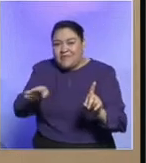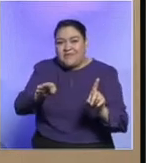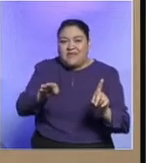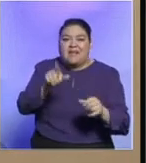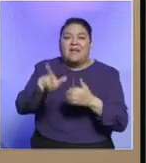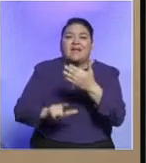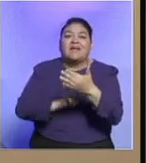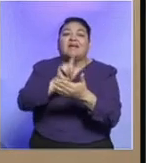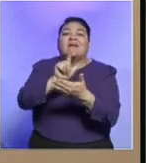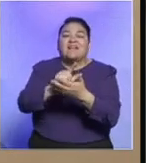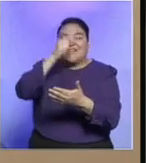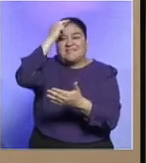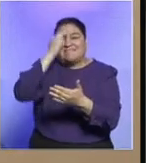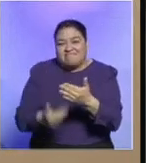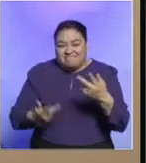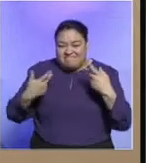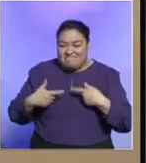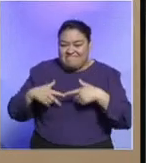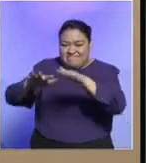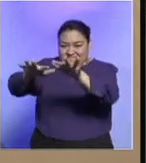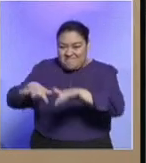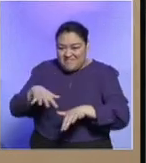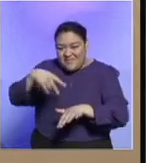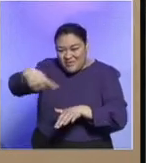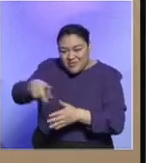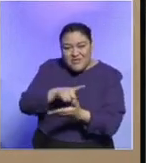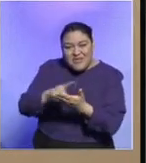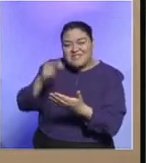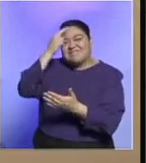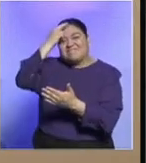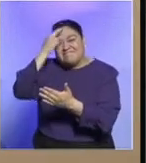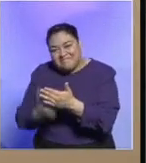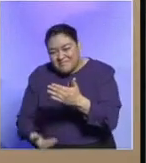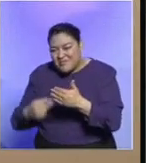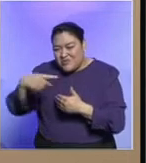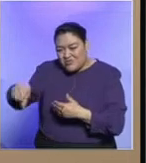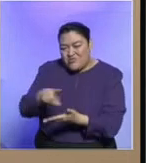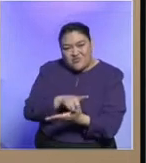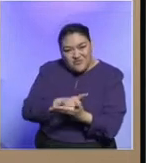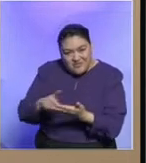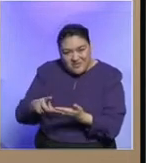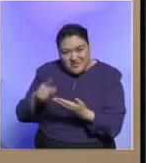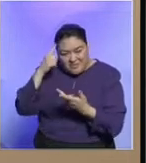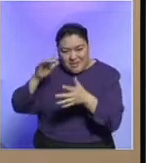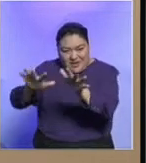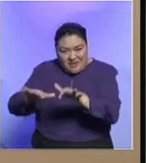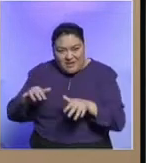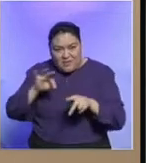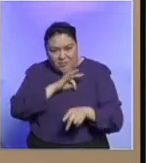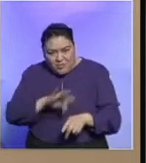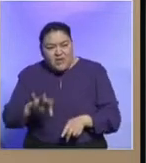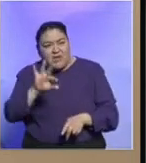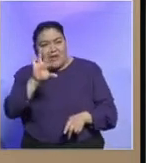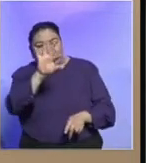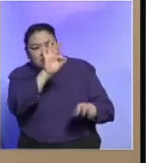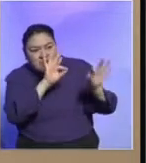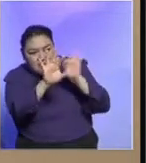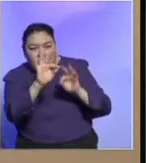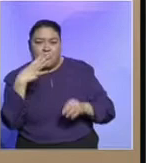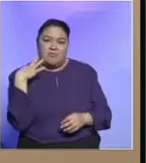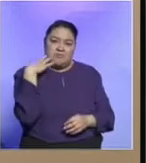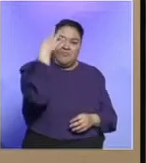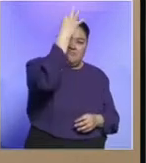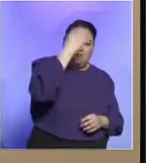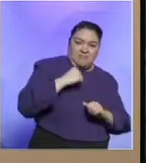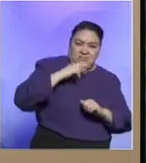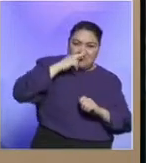derecho de las y los gobernados a ejercer su derecho de votar y de ser votados,